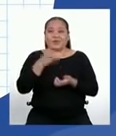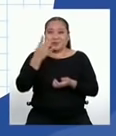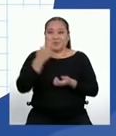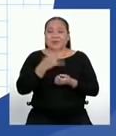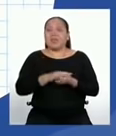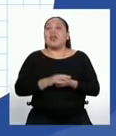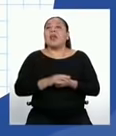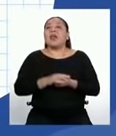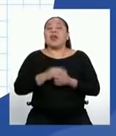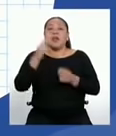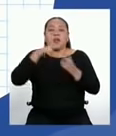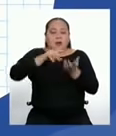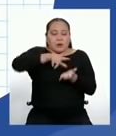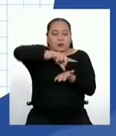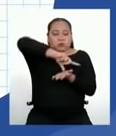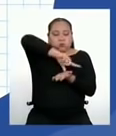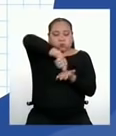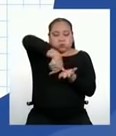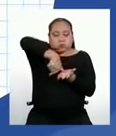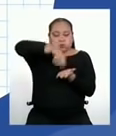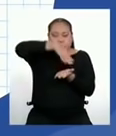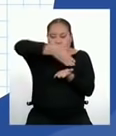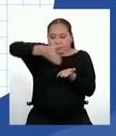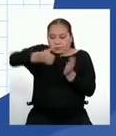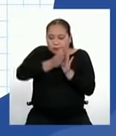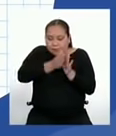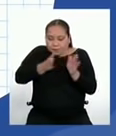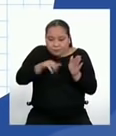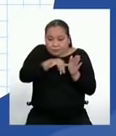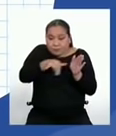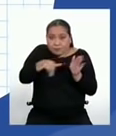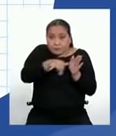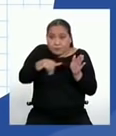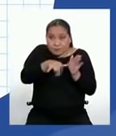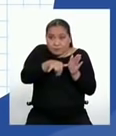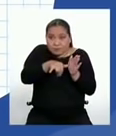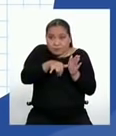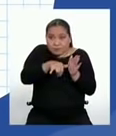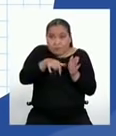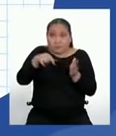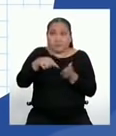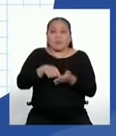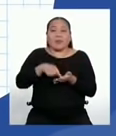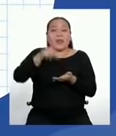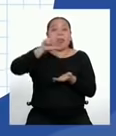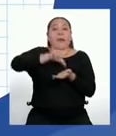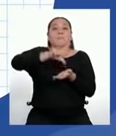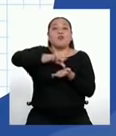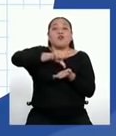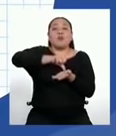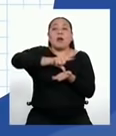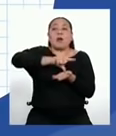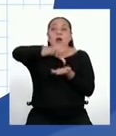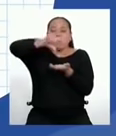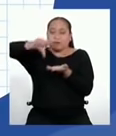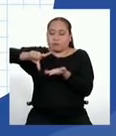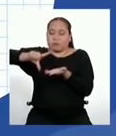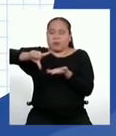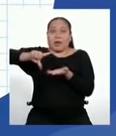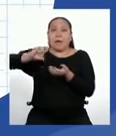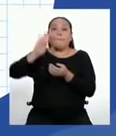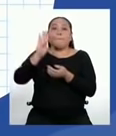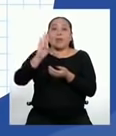misma distancia del segmento de longitud 5 centímetros tomada con el compás, ubico la punta de metal en el punto B